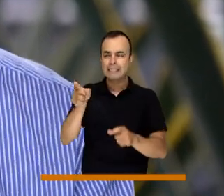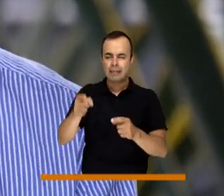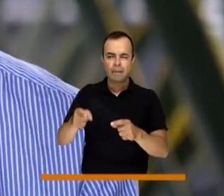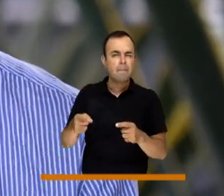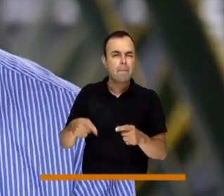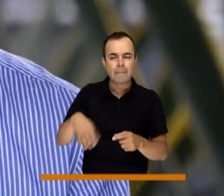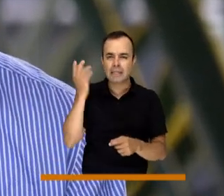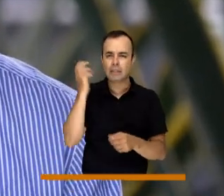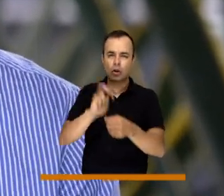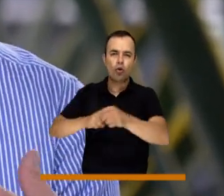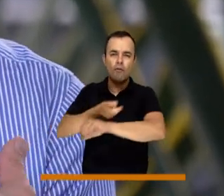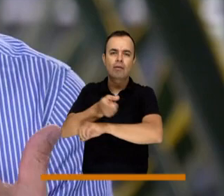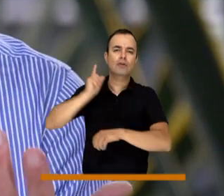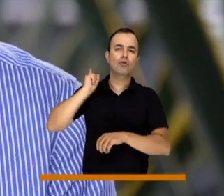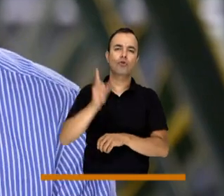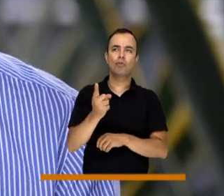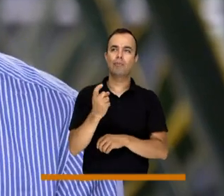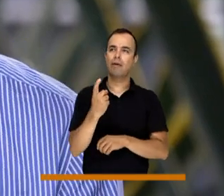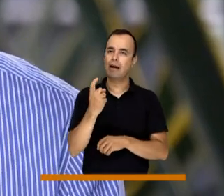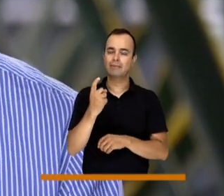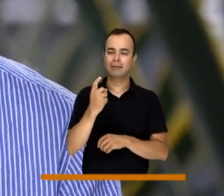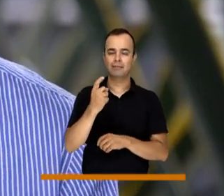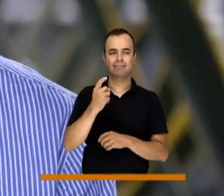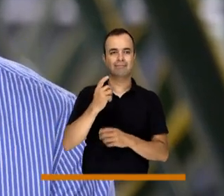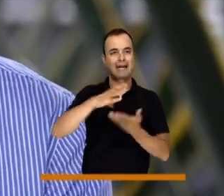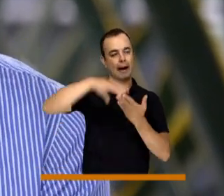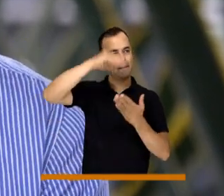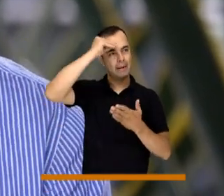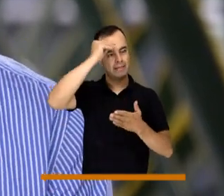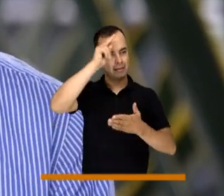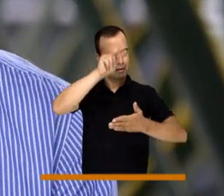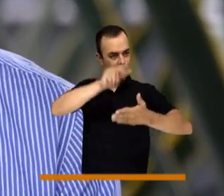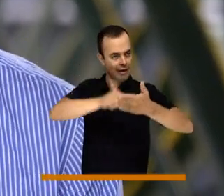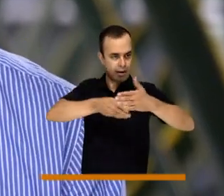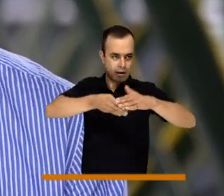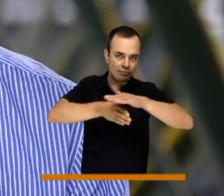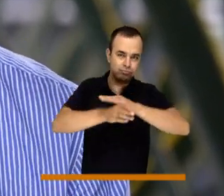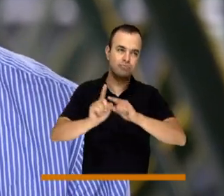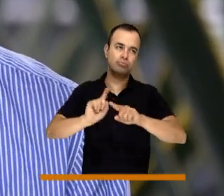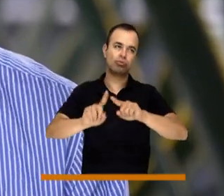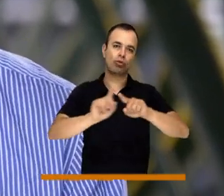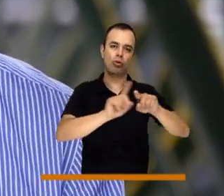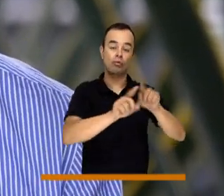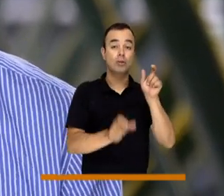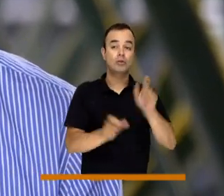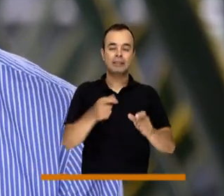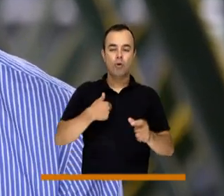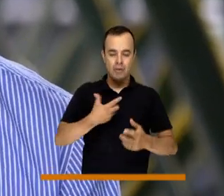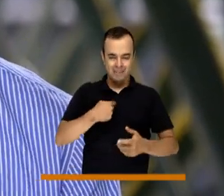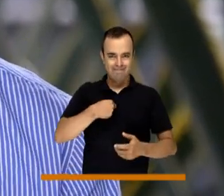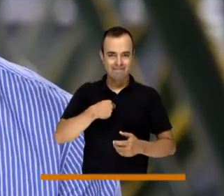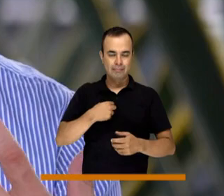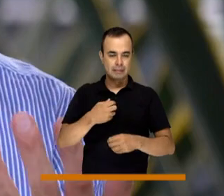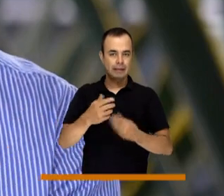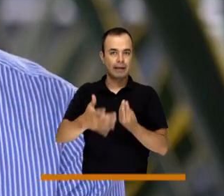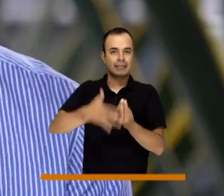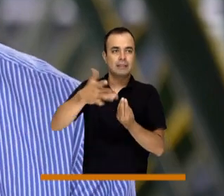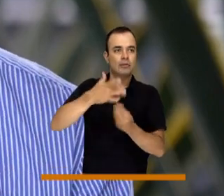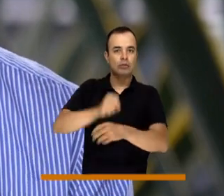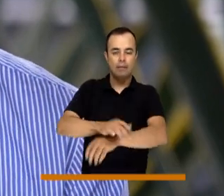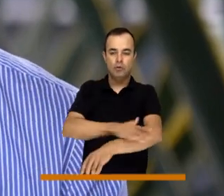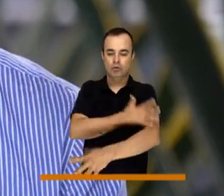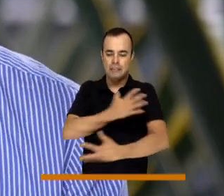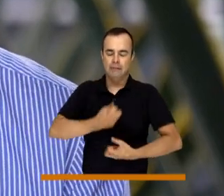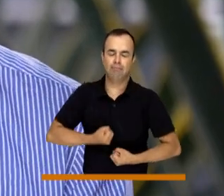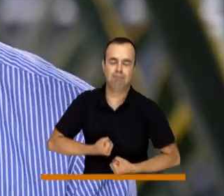personas ni hablan, es decir, no se saben expresar en muchas ocasiones, no saben expresar sus emociones, sus sensaciones, entonces prefieren a veces